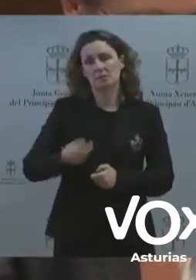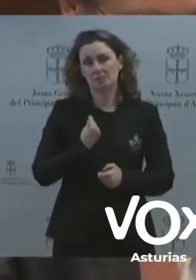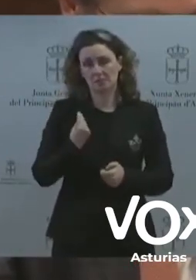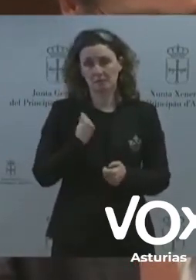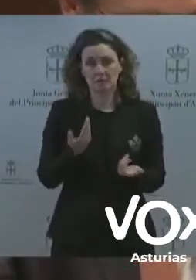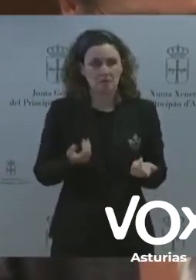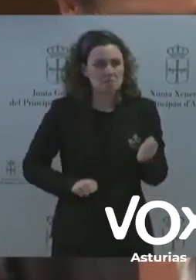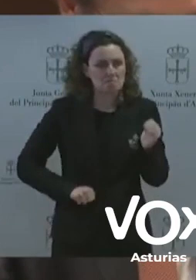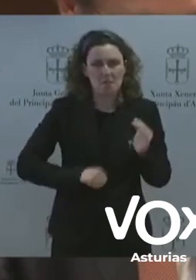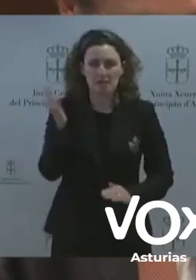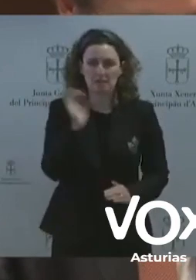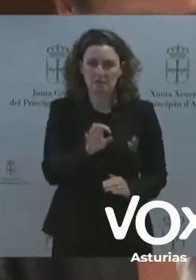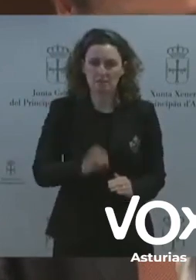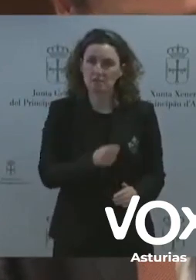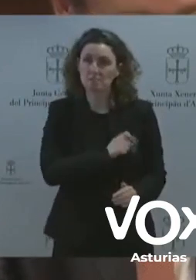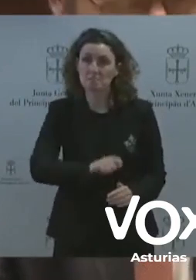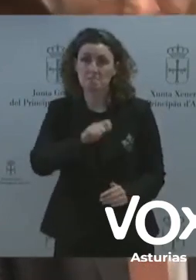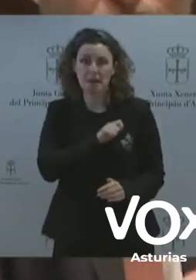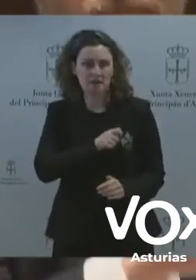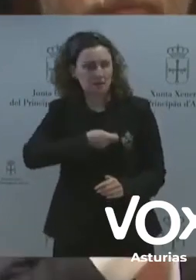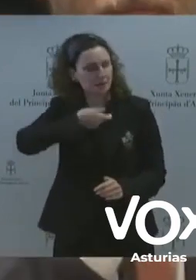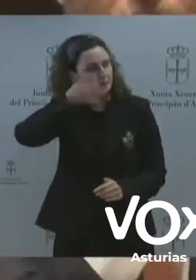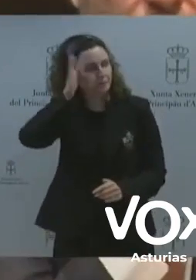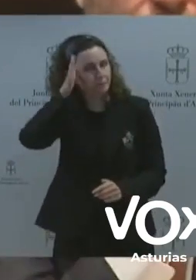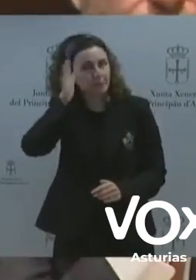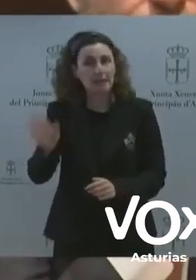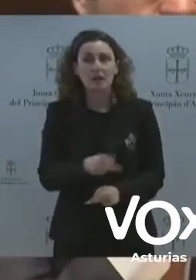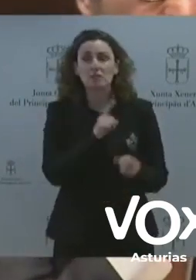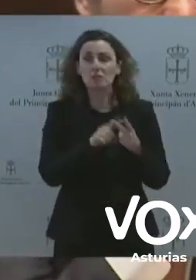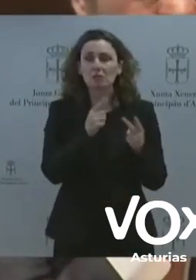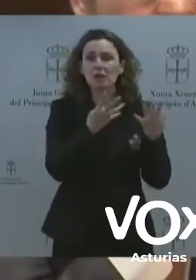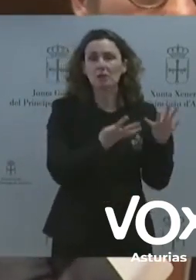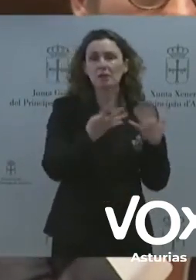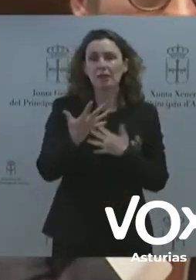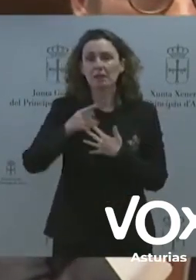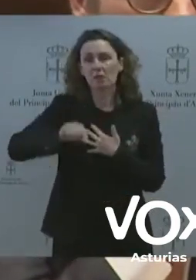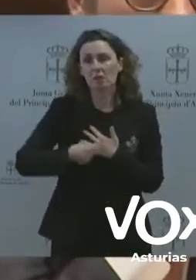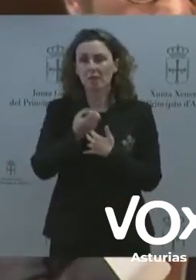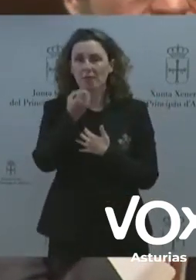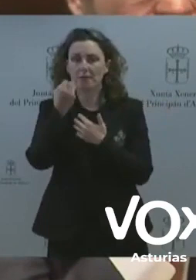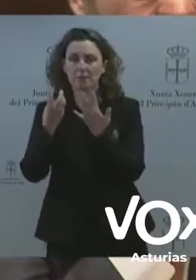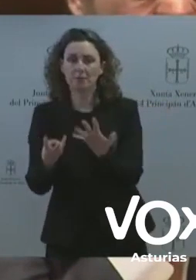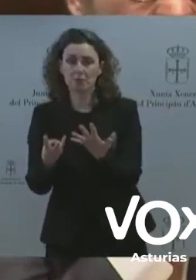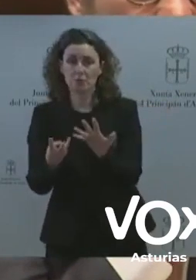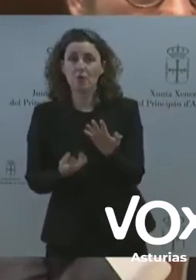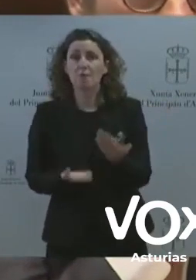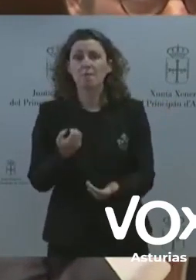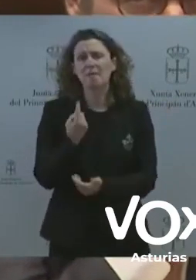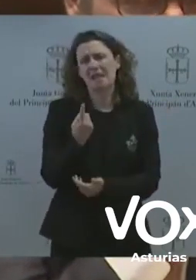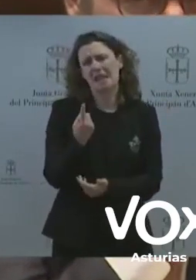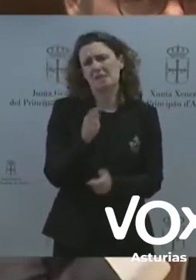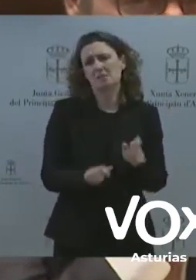listas de espera de consultas la segunda mayor, 95,08 por 1.000 habitantes. Devastador el dato. 2018